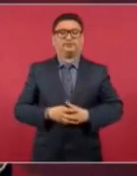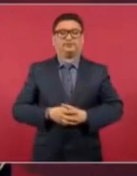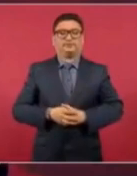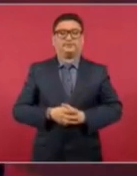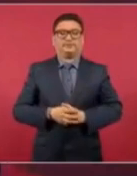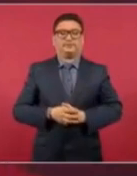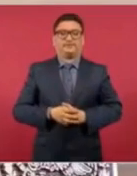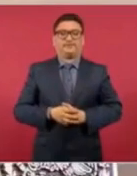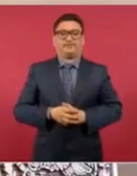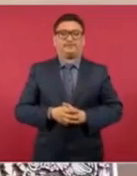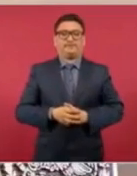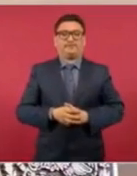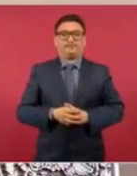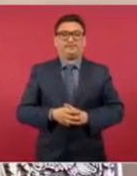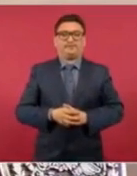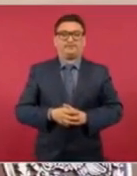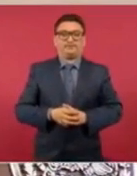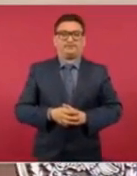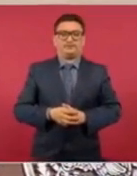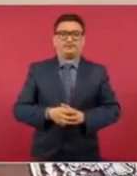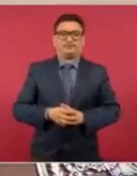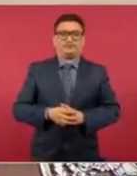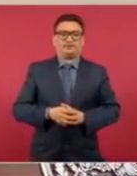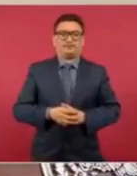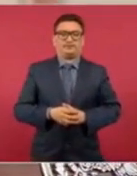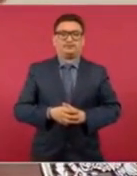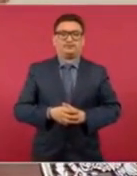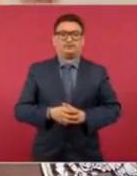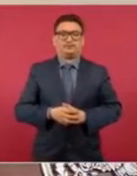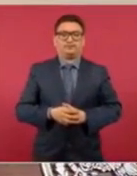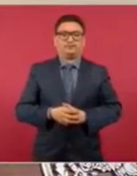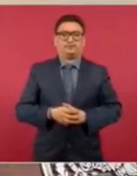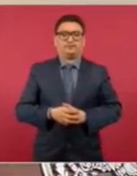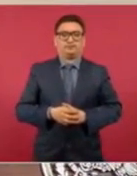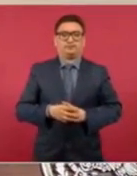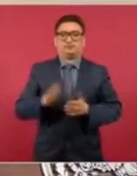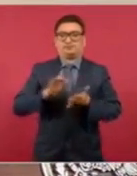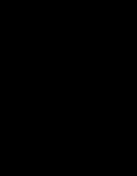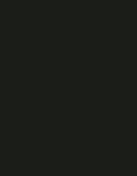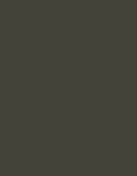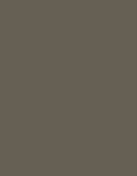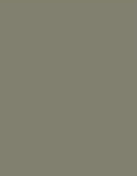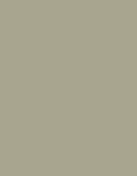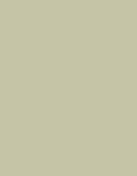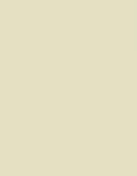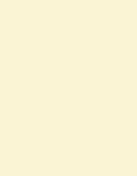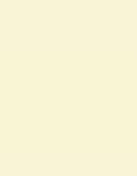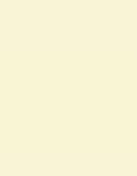Le agradezco al expresidente.